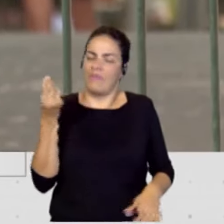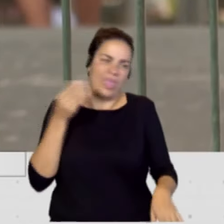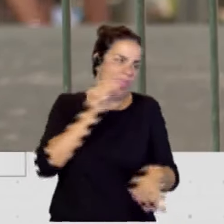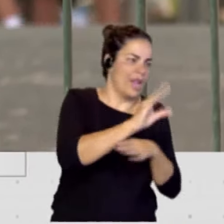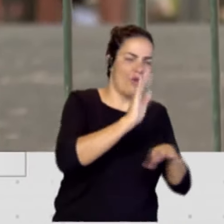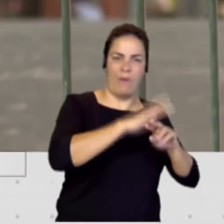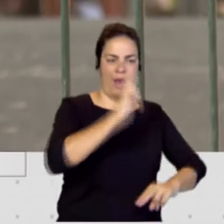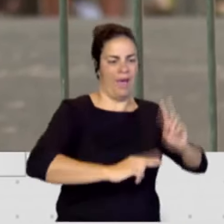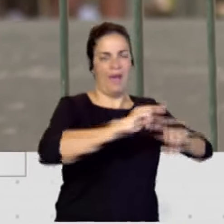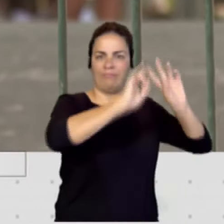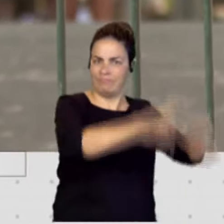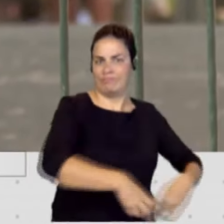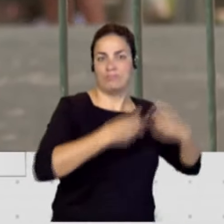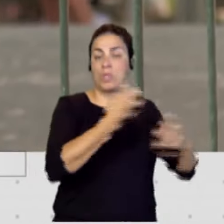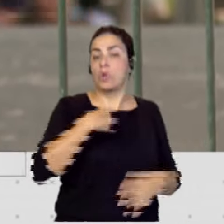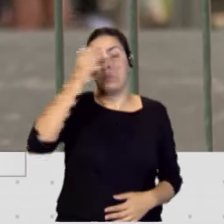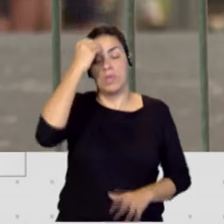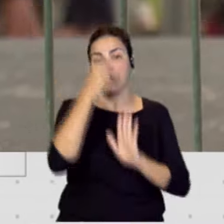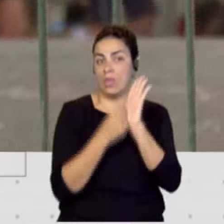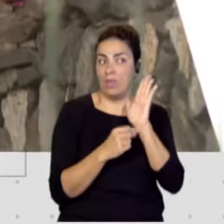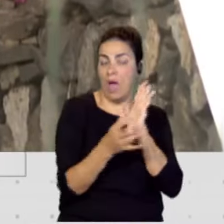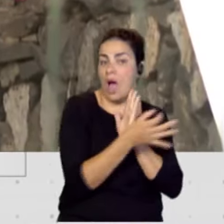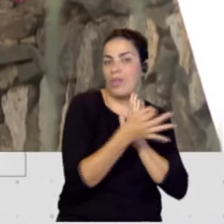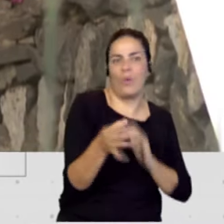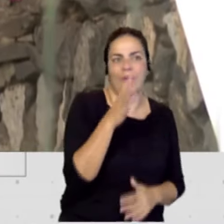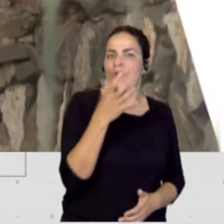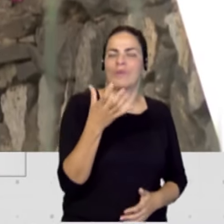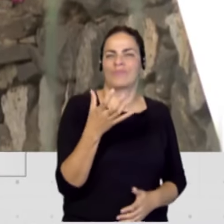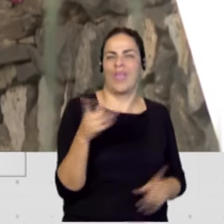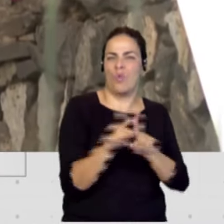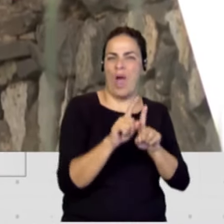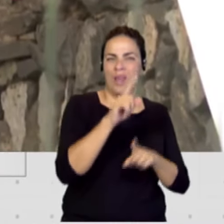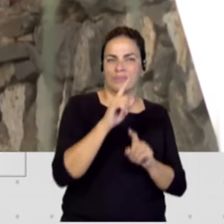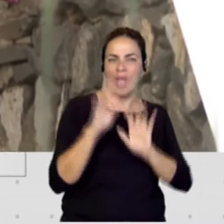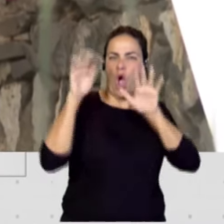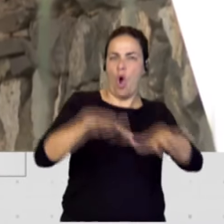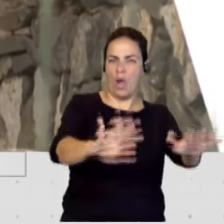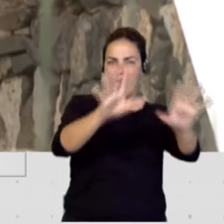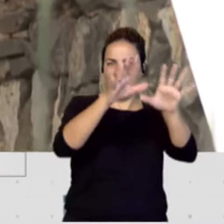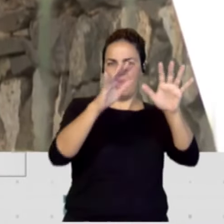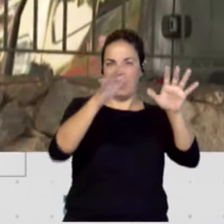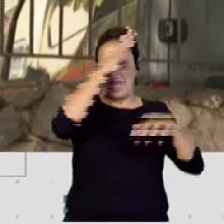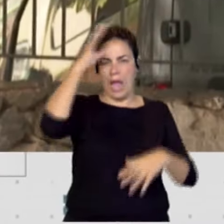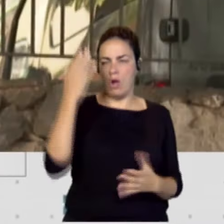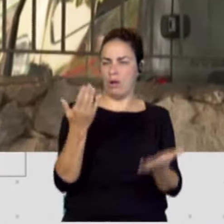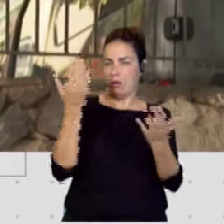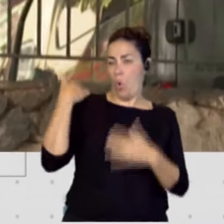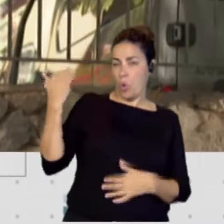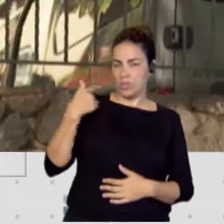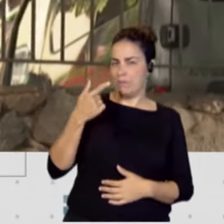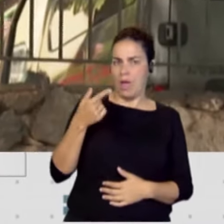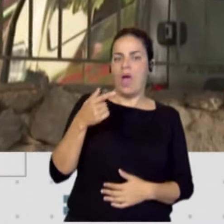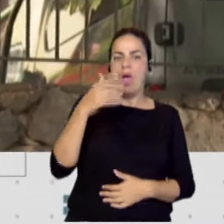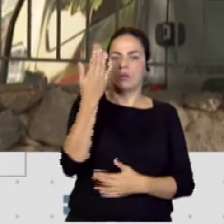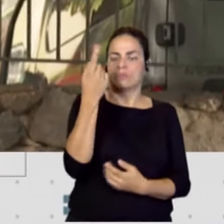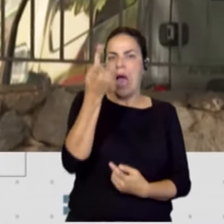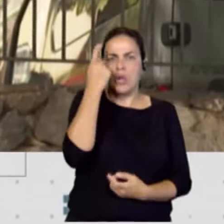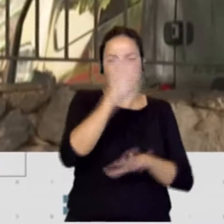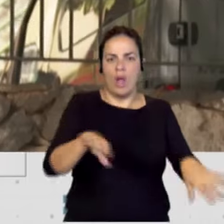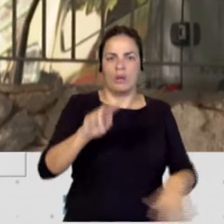adecuada en el sentido de que no puede pasar lo de la última ola de calor que hubo chavales que se desvanecían porque ha Hay